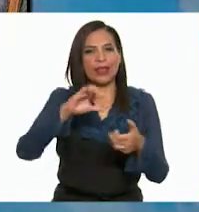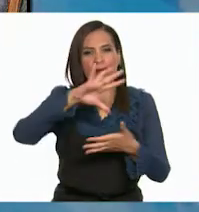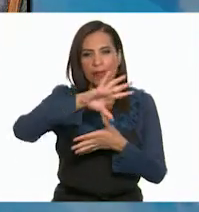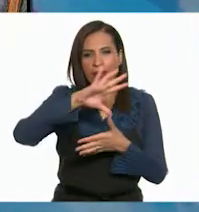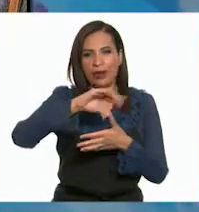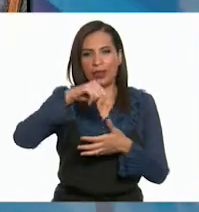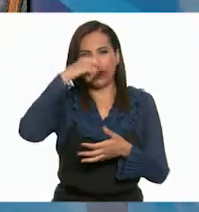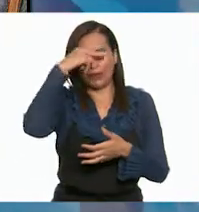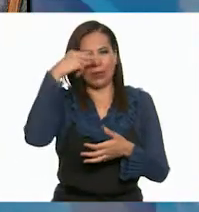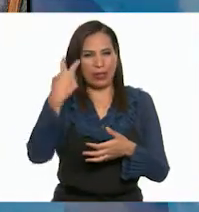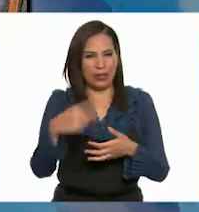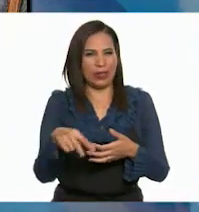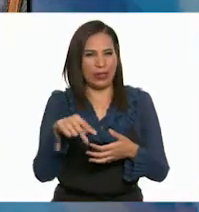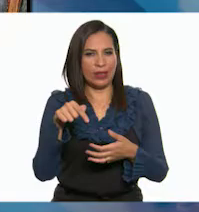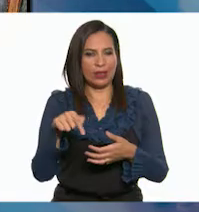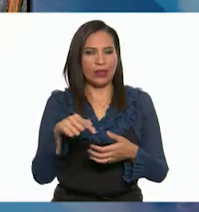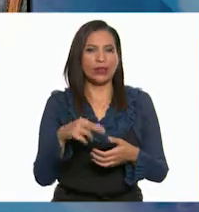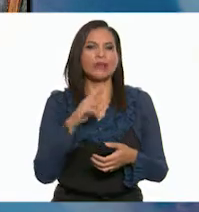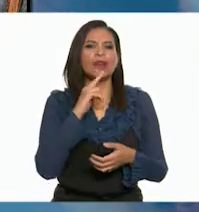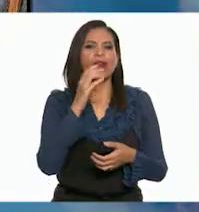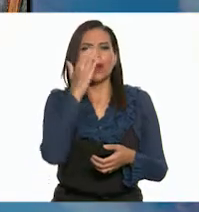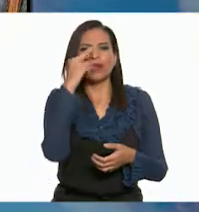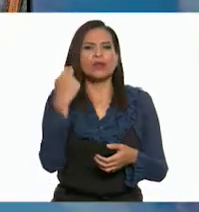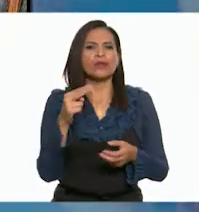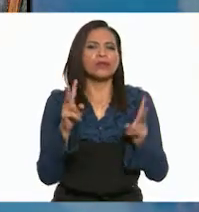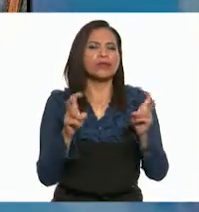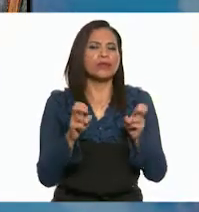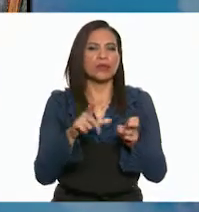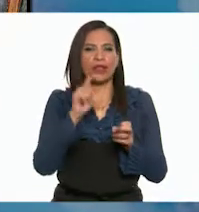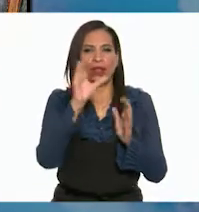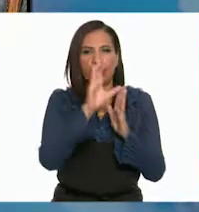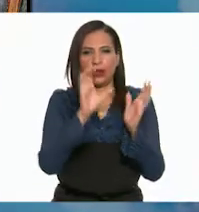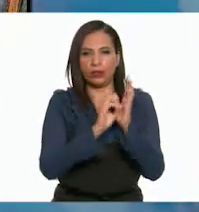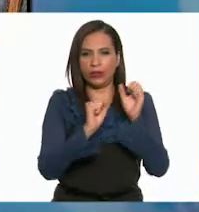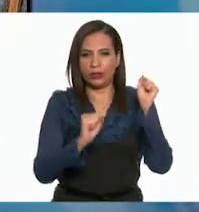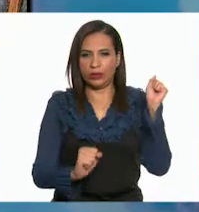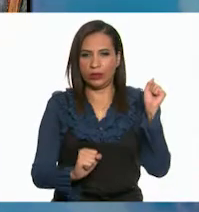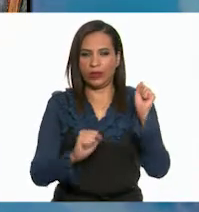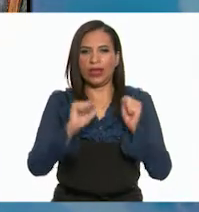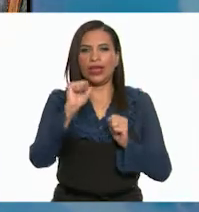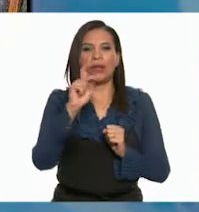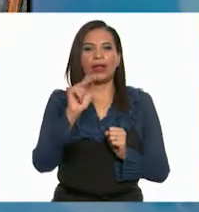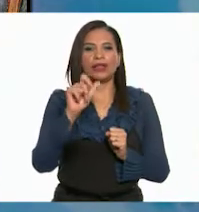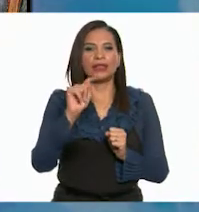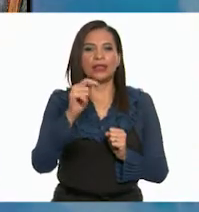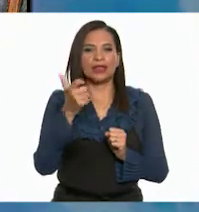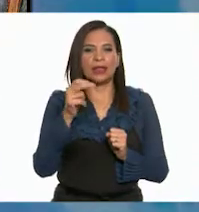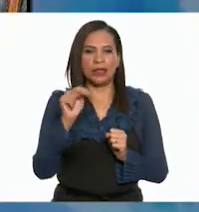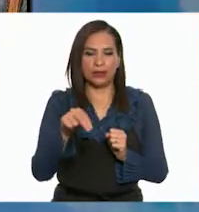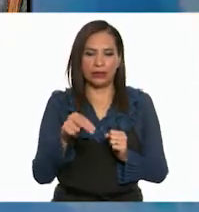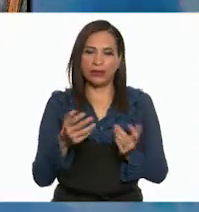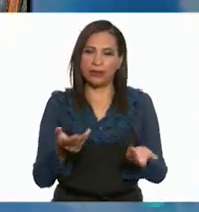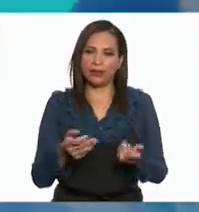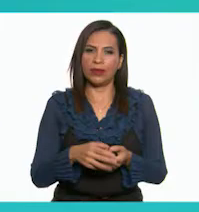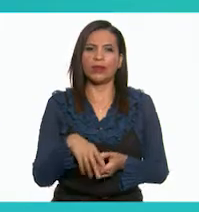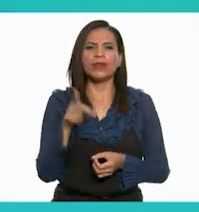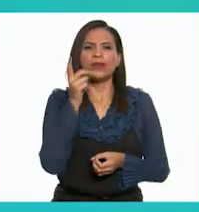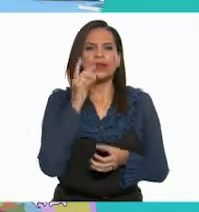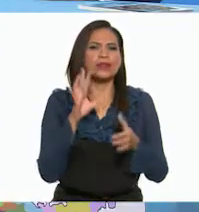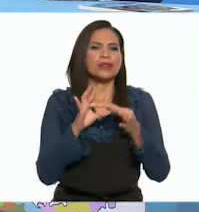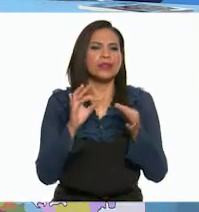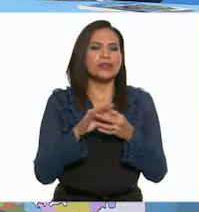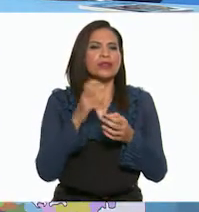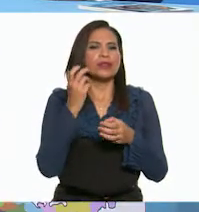América Mexicana, mejor conocida como la Constitución de Apatzingán. A ver, pero dinos,